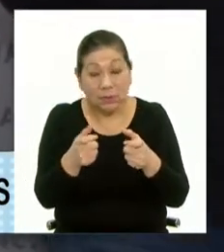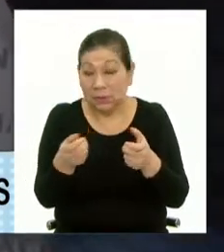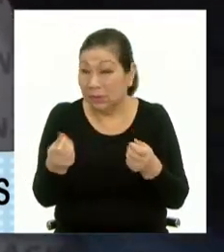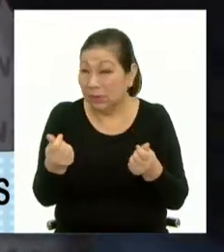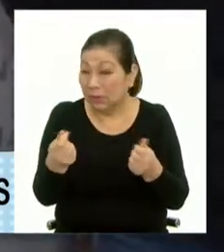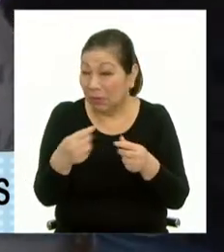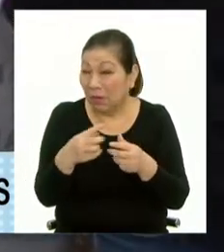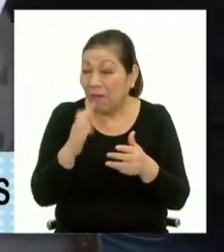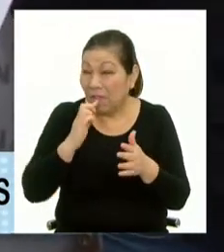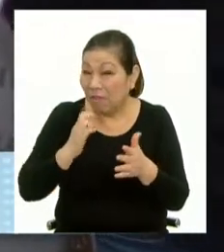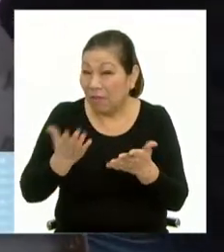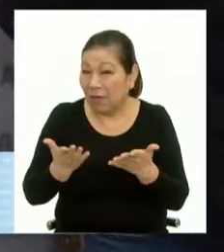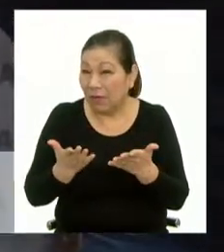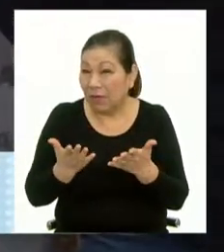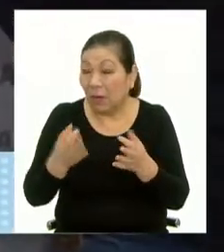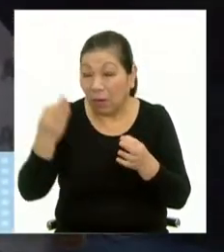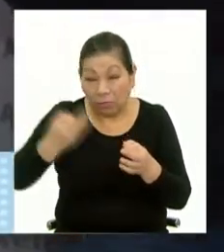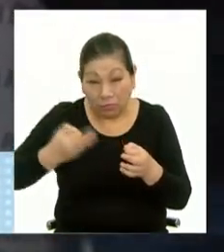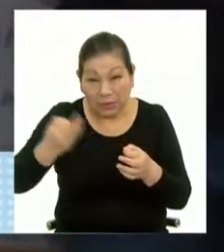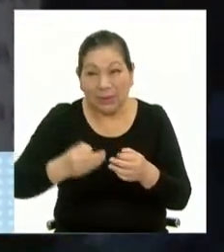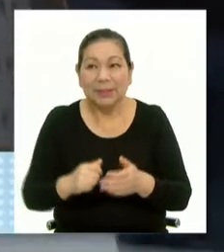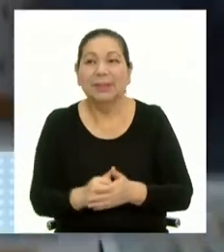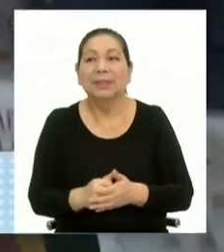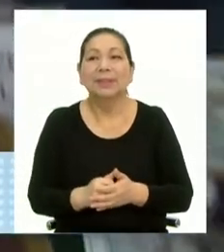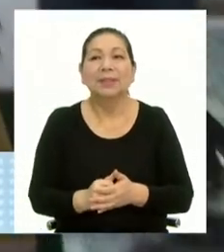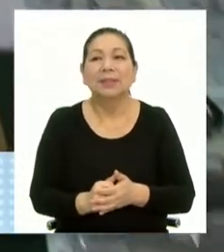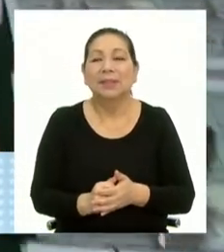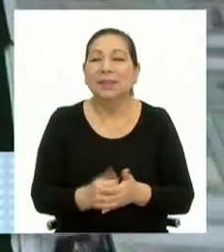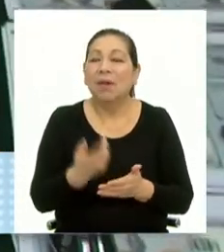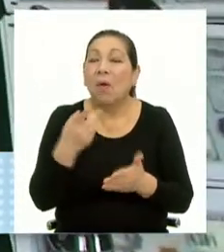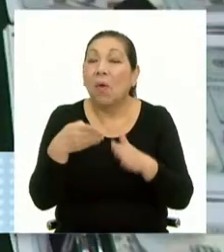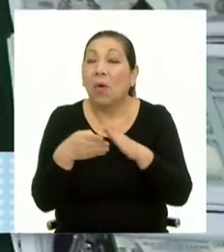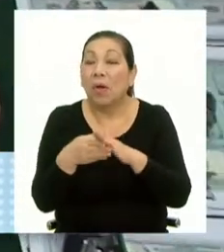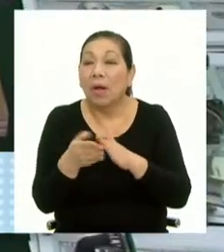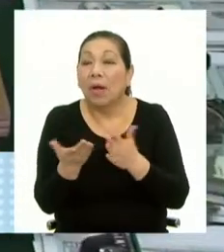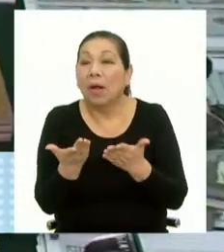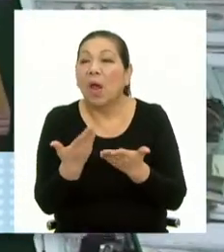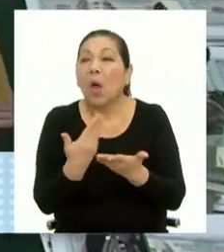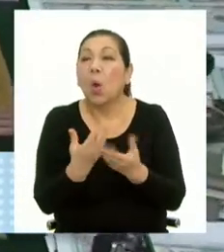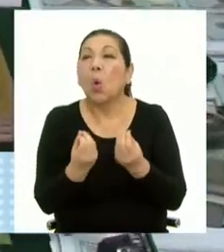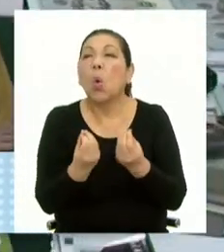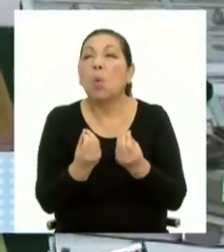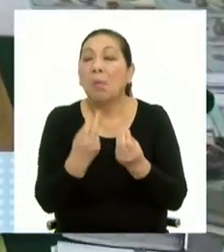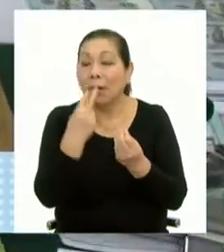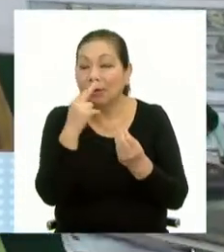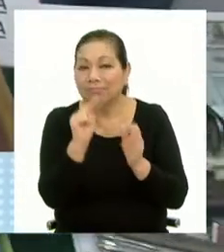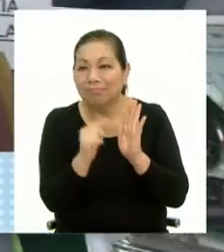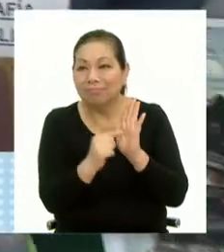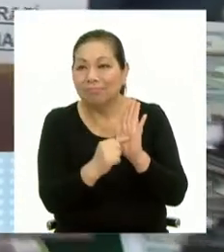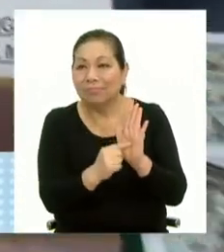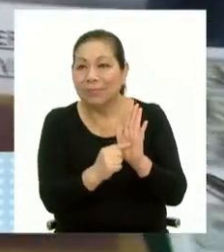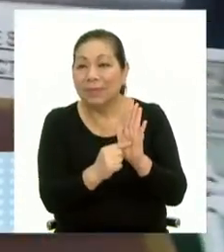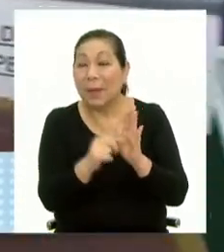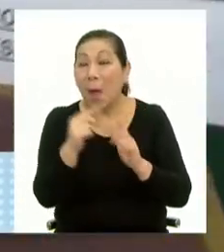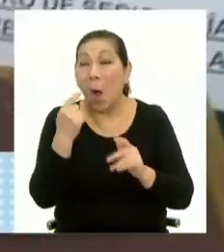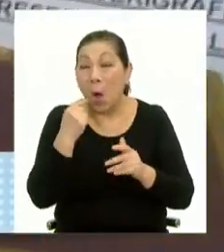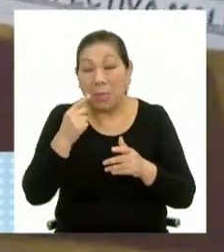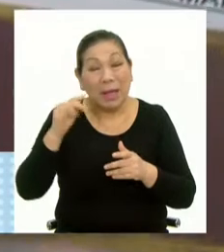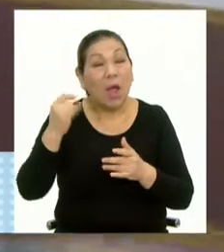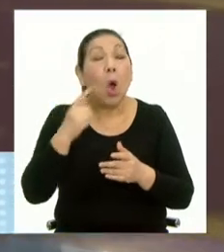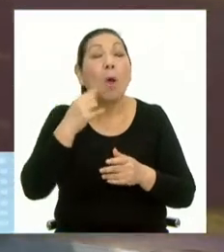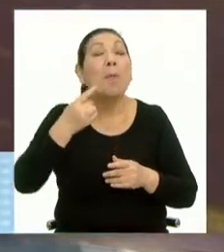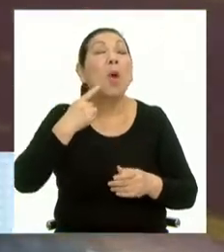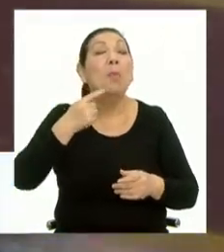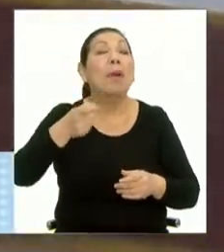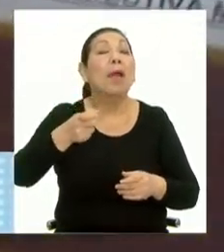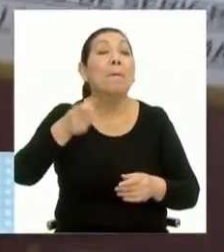fuera un billete original, les insertaban los precintos de seguridad. Por eso justamente ingresó un ciudadano venezolano, que era el especialista, y